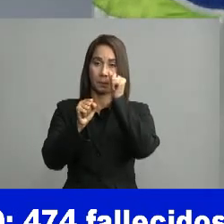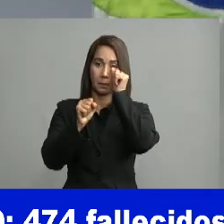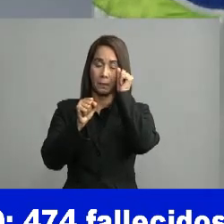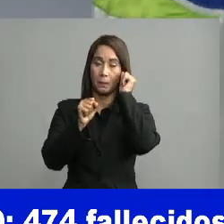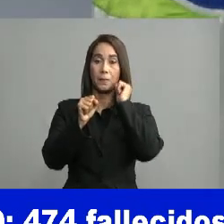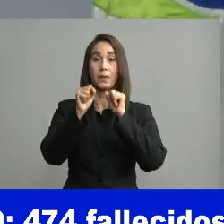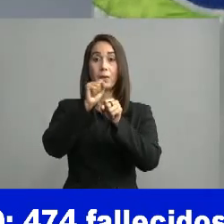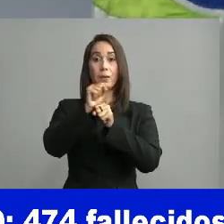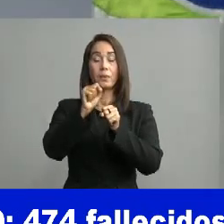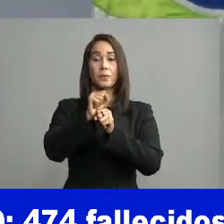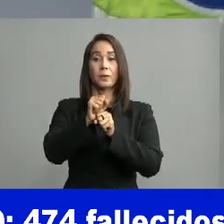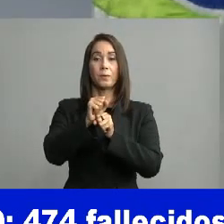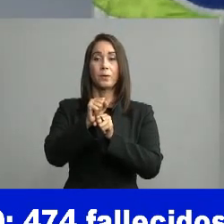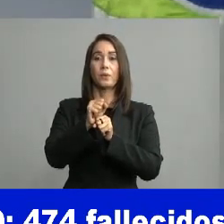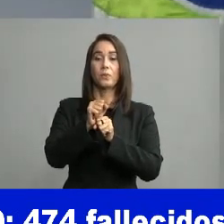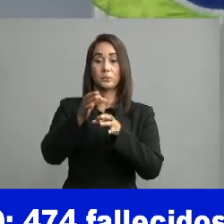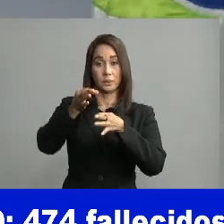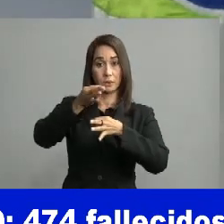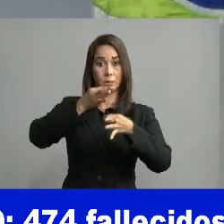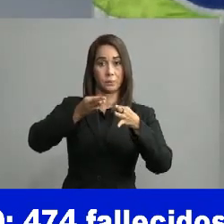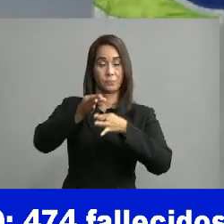en la provincia de Altagracia,